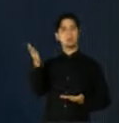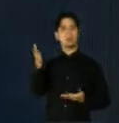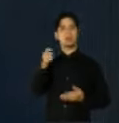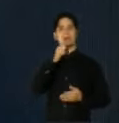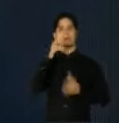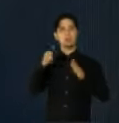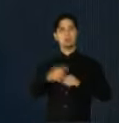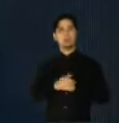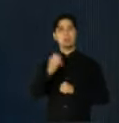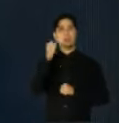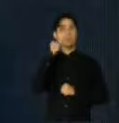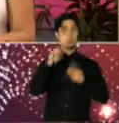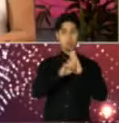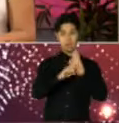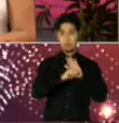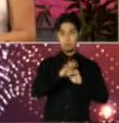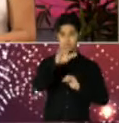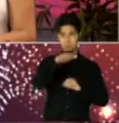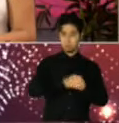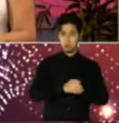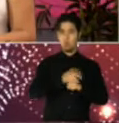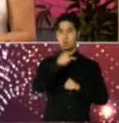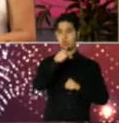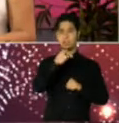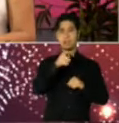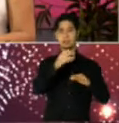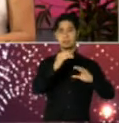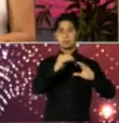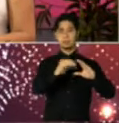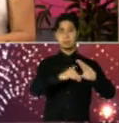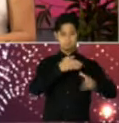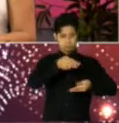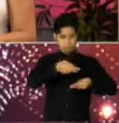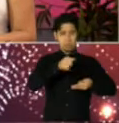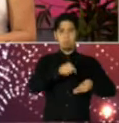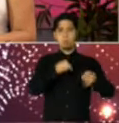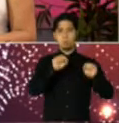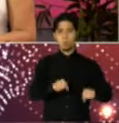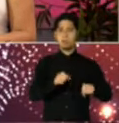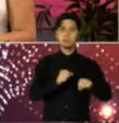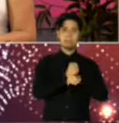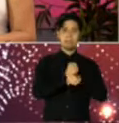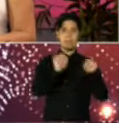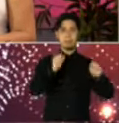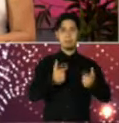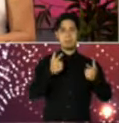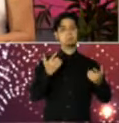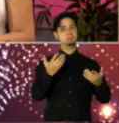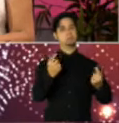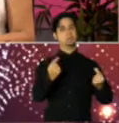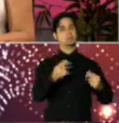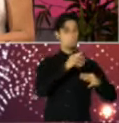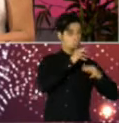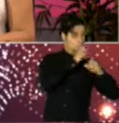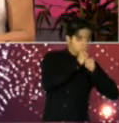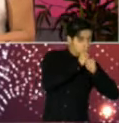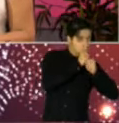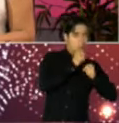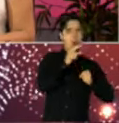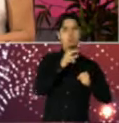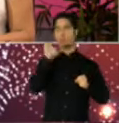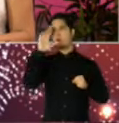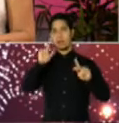si tú recibes un mensaje en tu teléfono que puede salvar vidas, ¿tú te quedas callada o lo compartes hacia